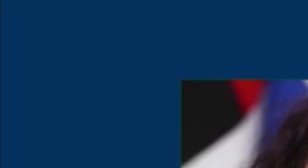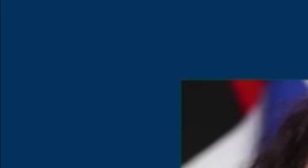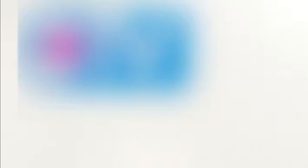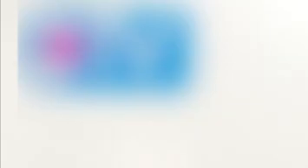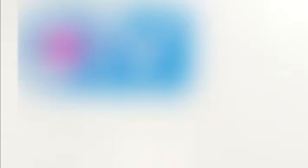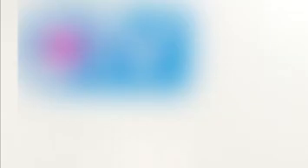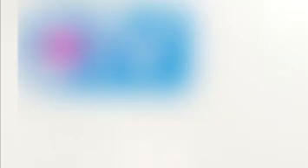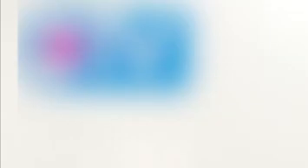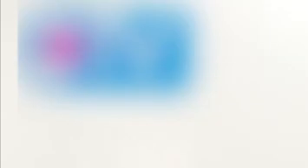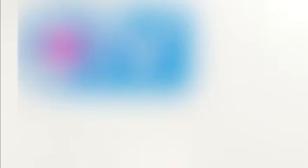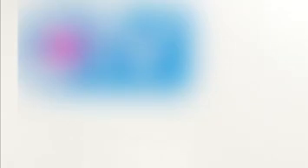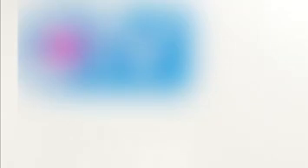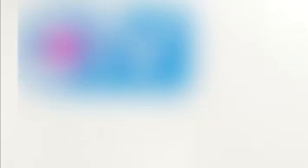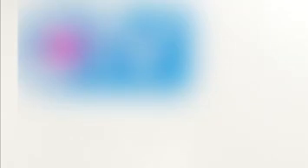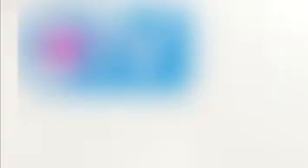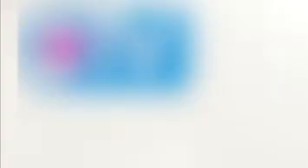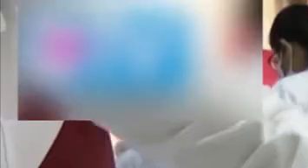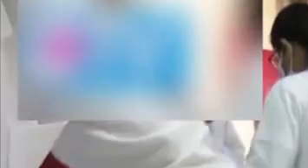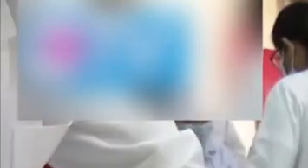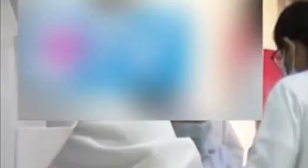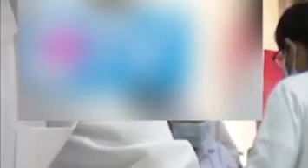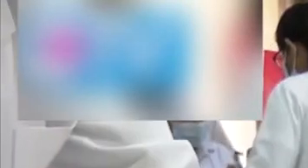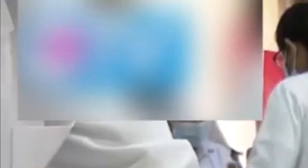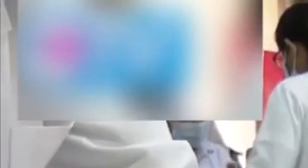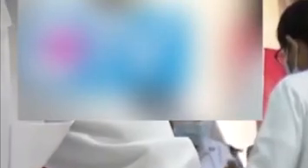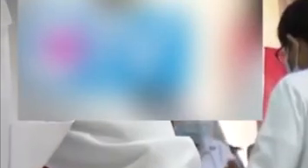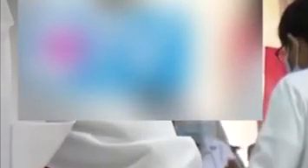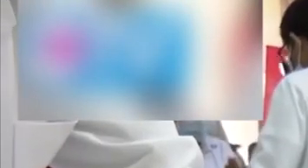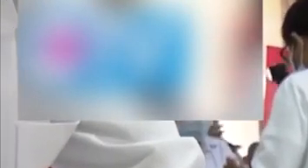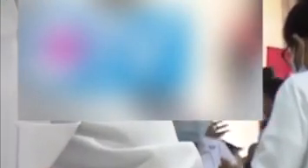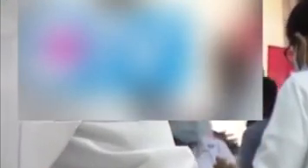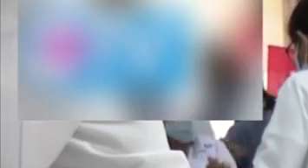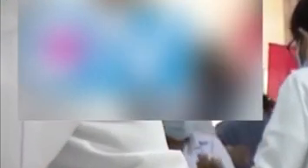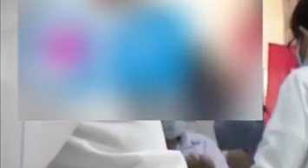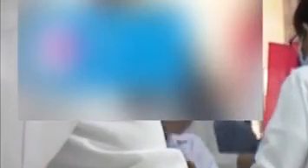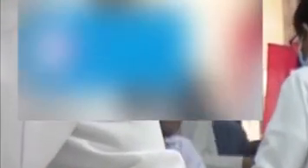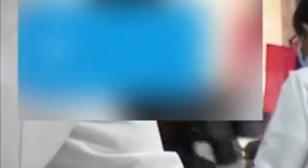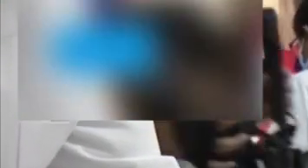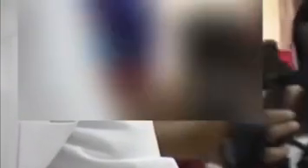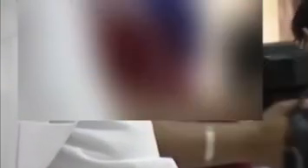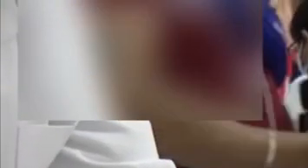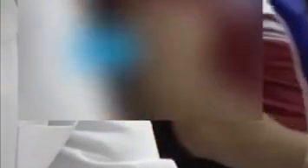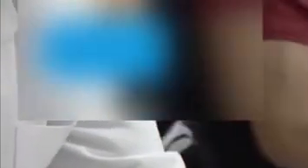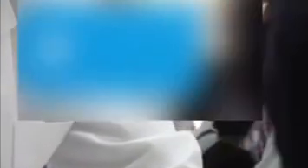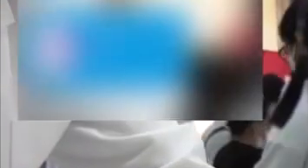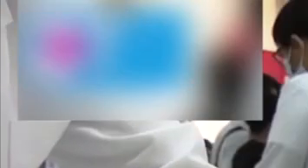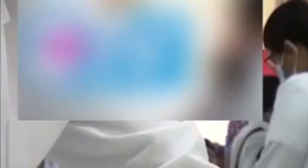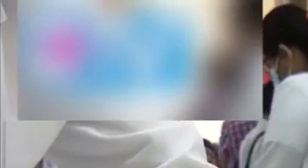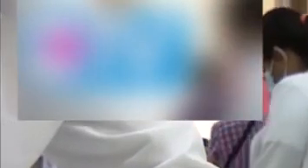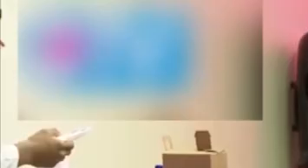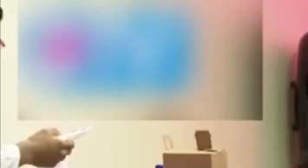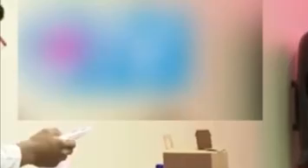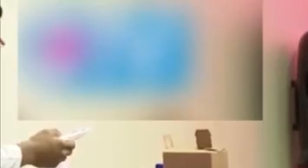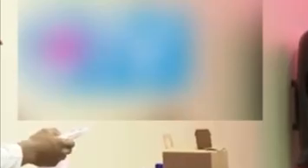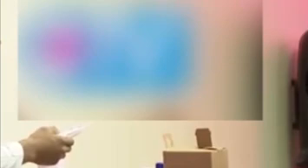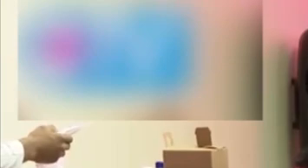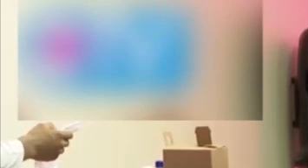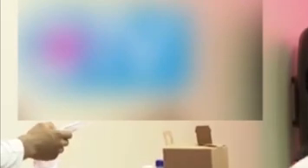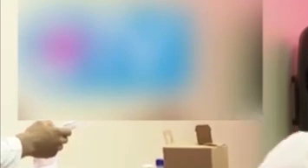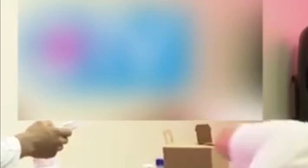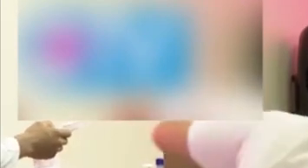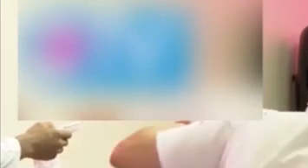por reconocer los esfuerzos que realiza todo el personal de salud,